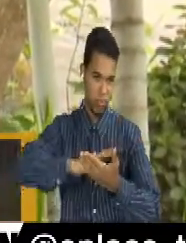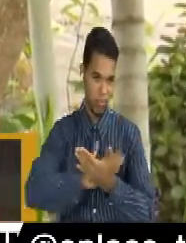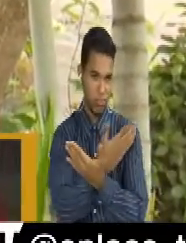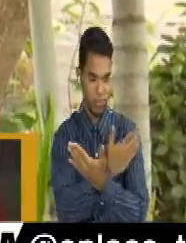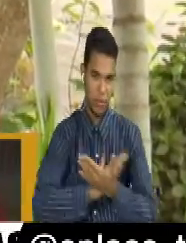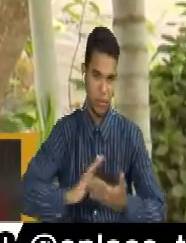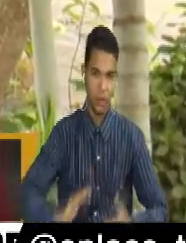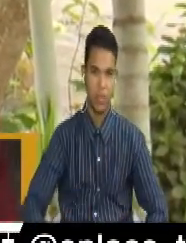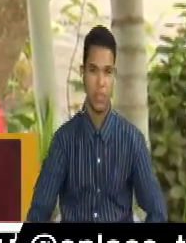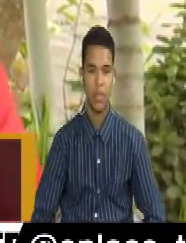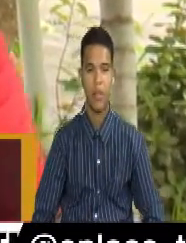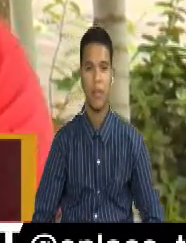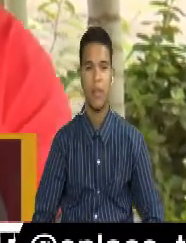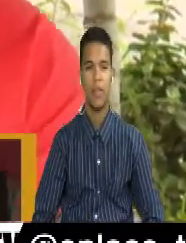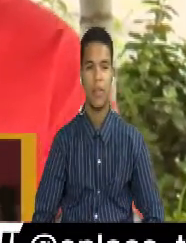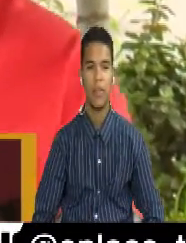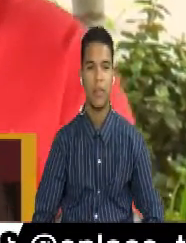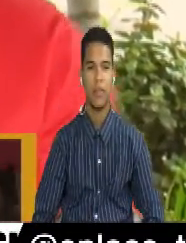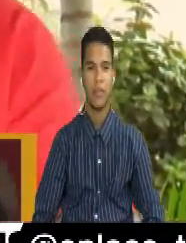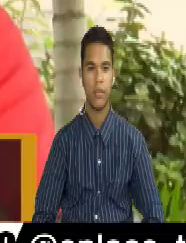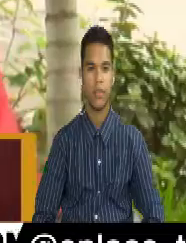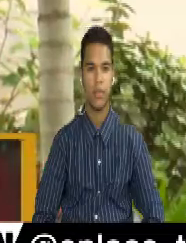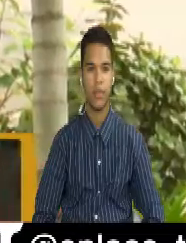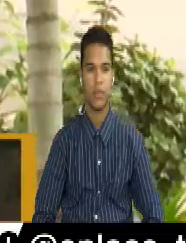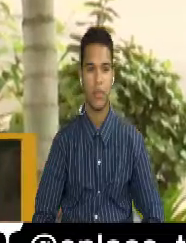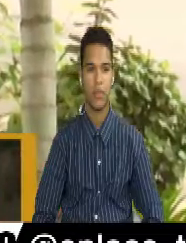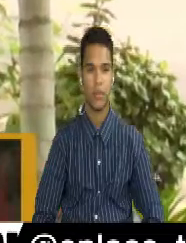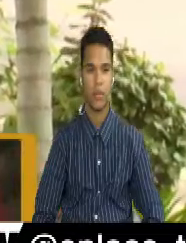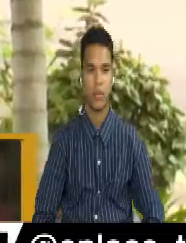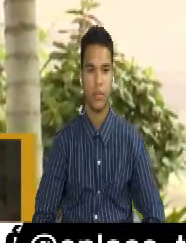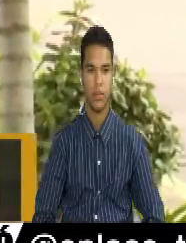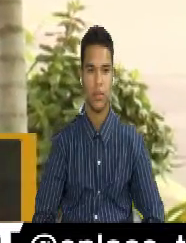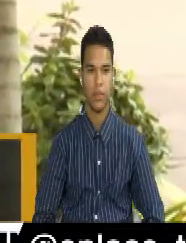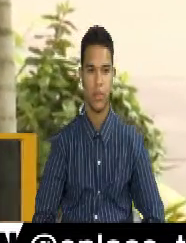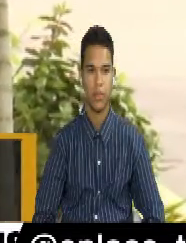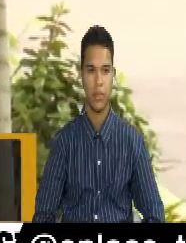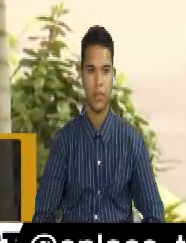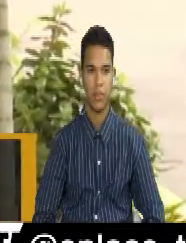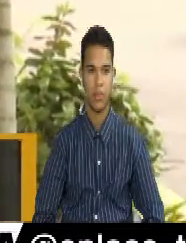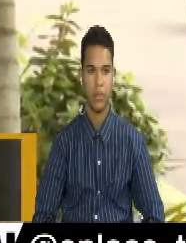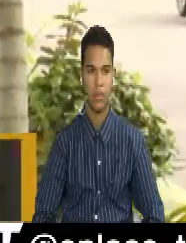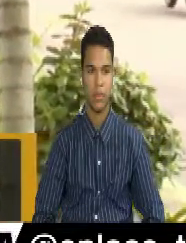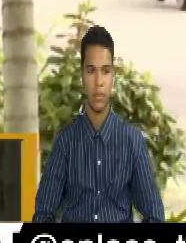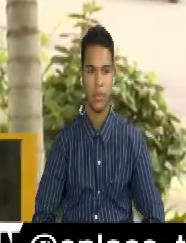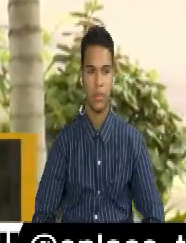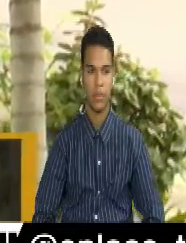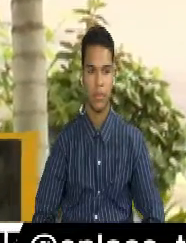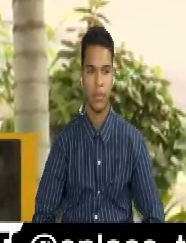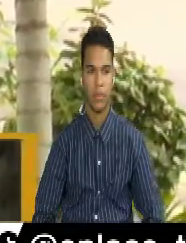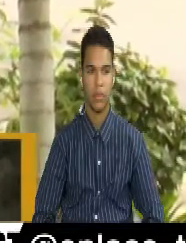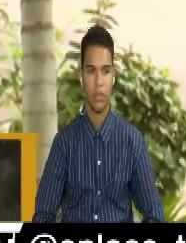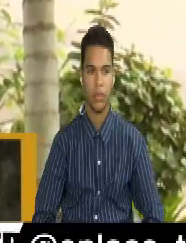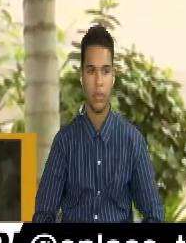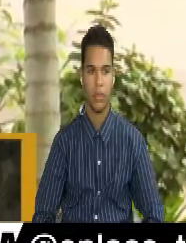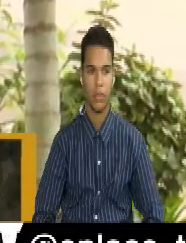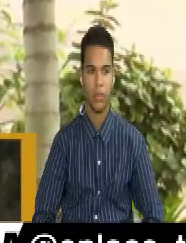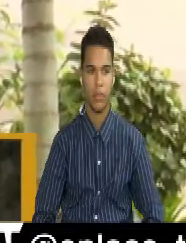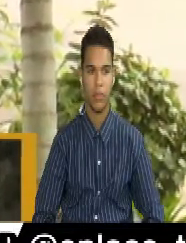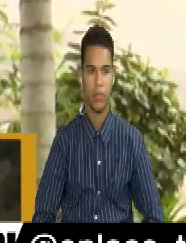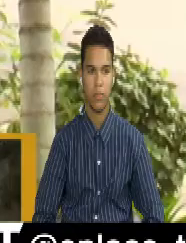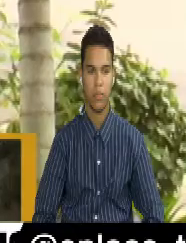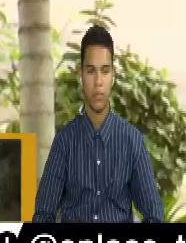que verte te abrazaba, yo en el puente nos quisimos de un jalón. Y en las tardes